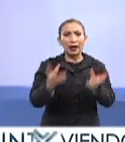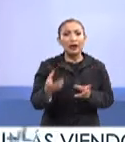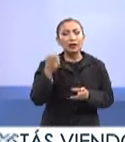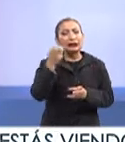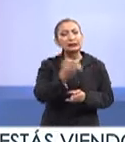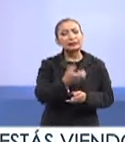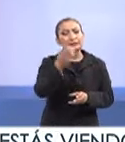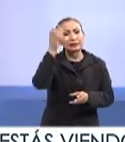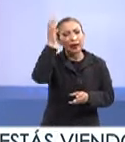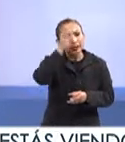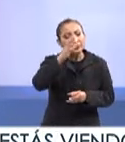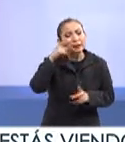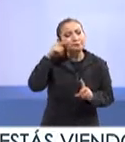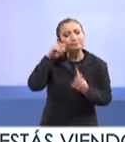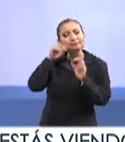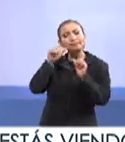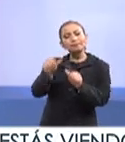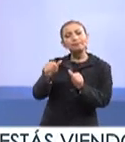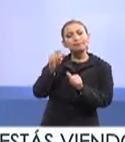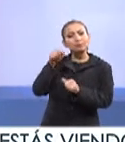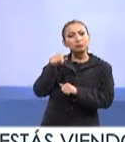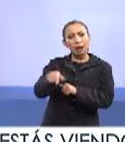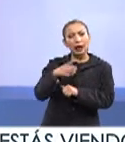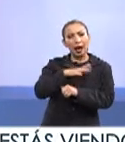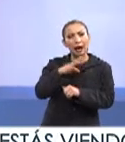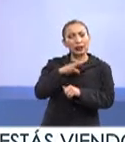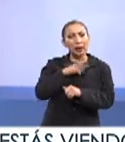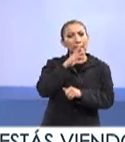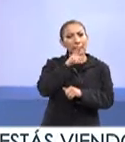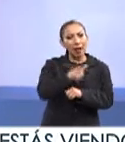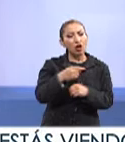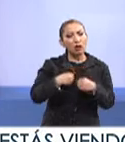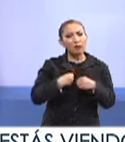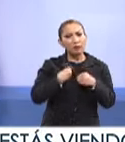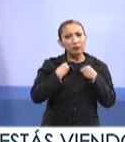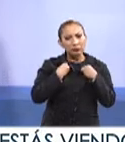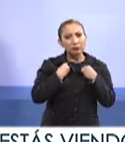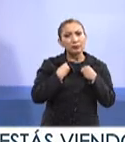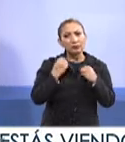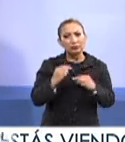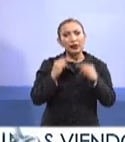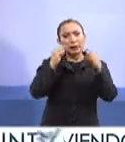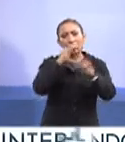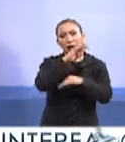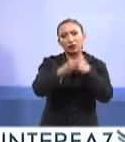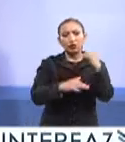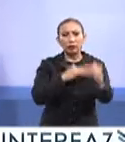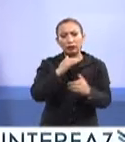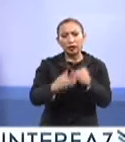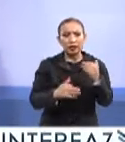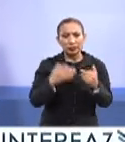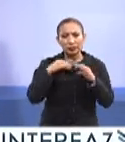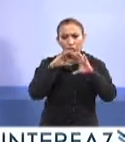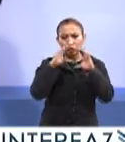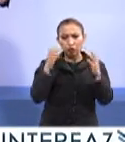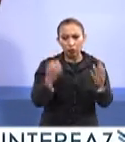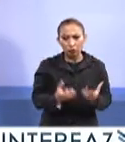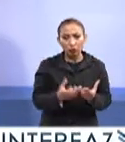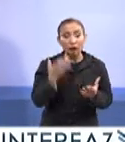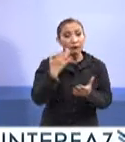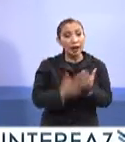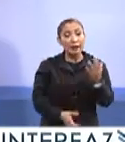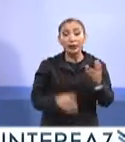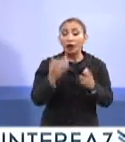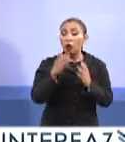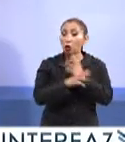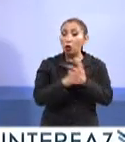esta ciencia enfocada a que existiera un mejor nivel de vida para todo el planeta. Falta